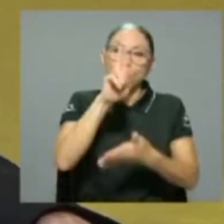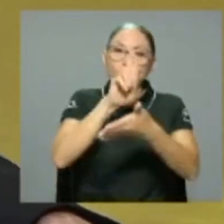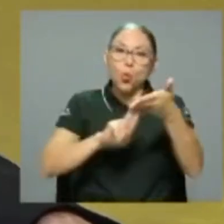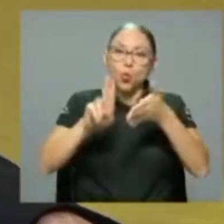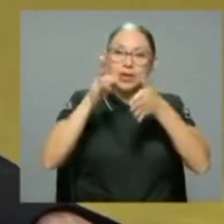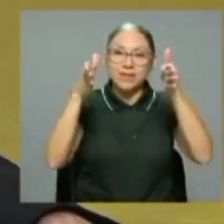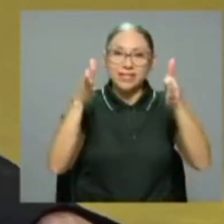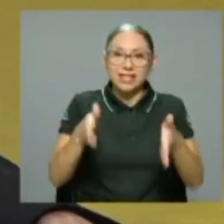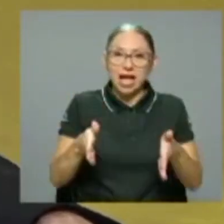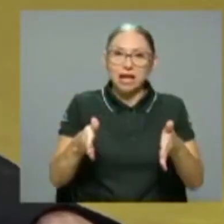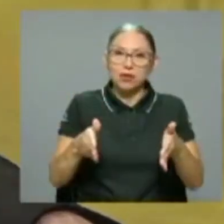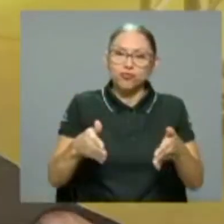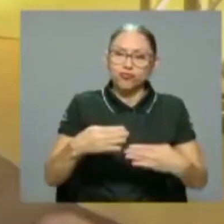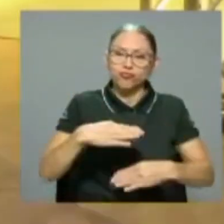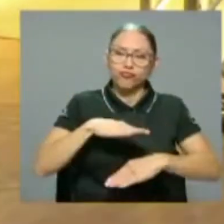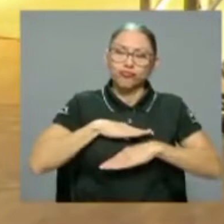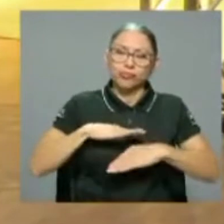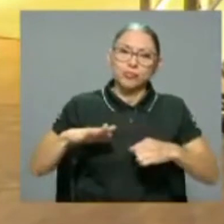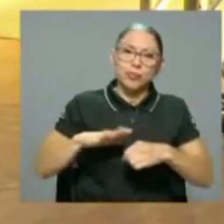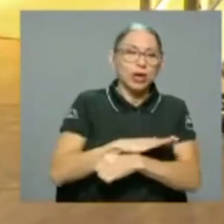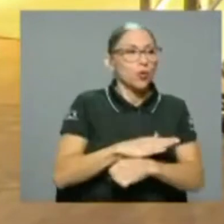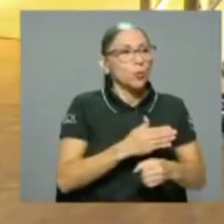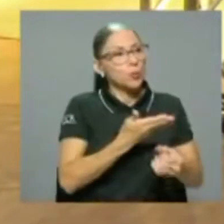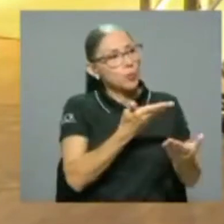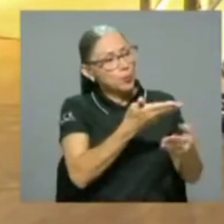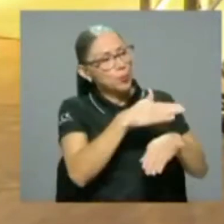universitario pleno. Por favor, don Fernando.